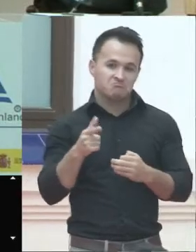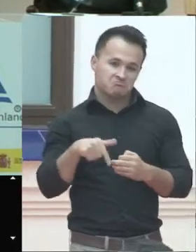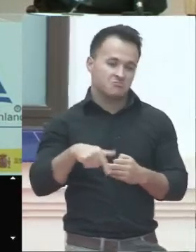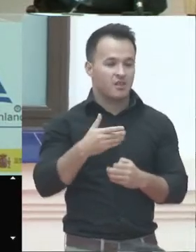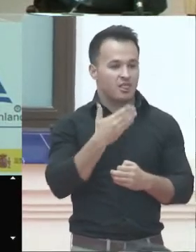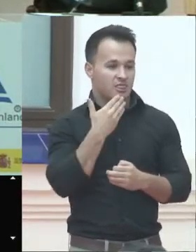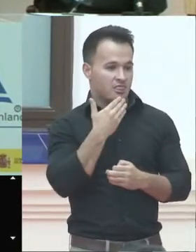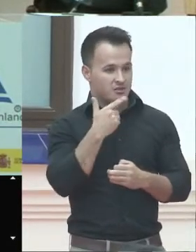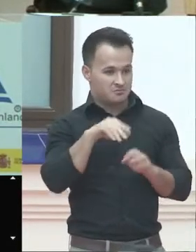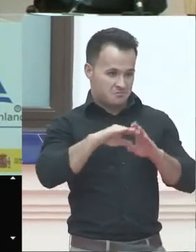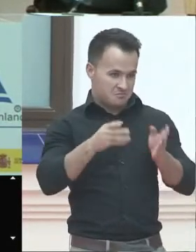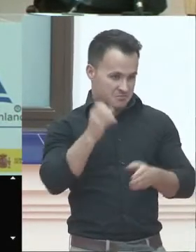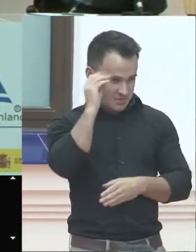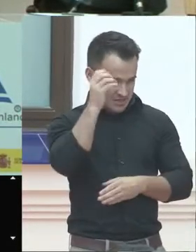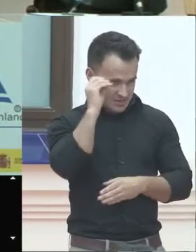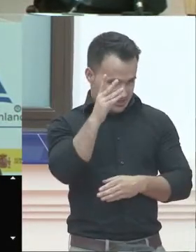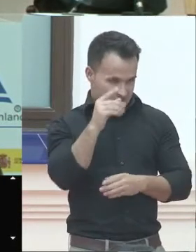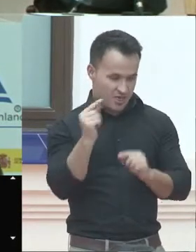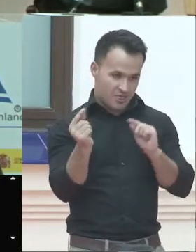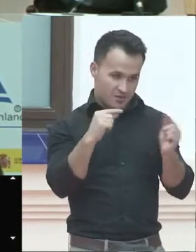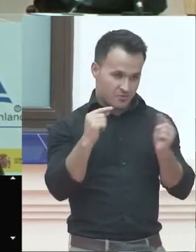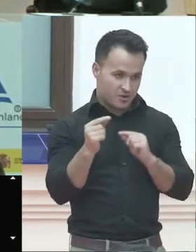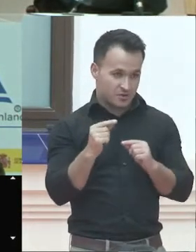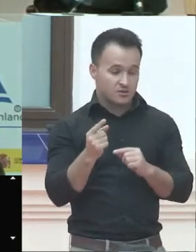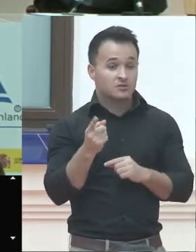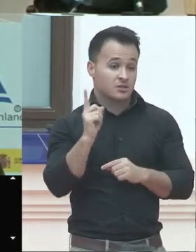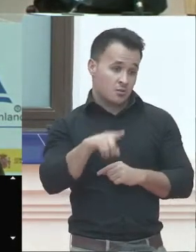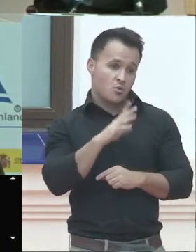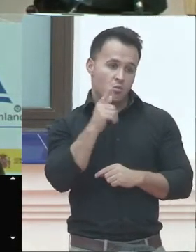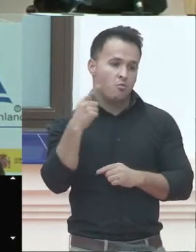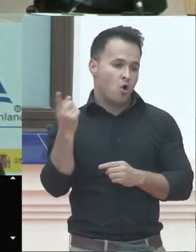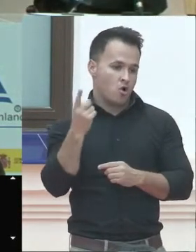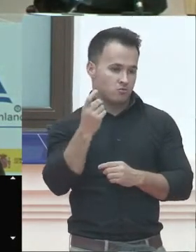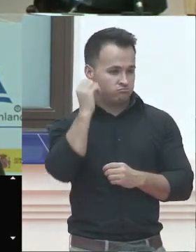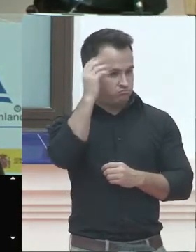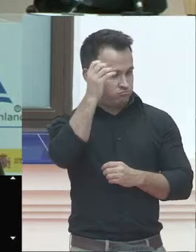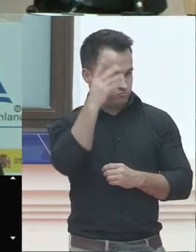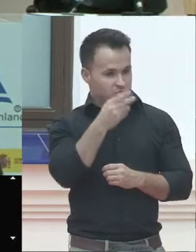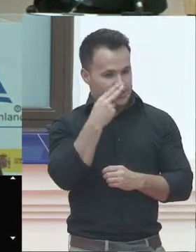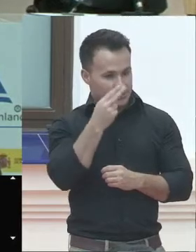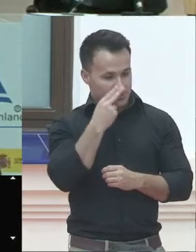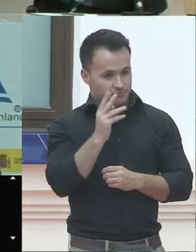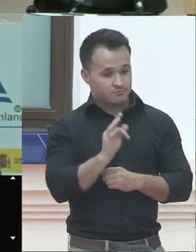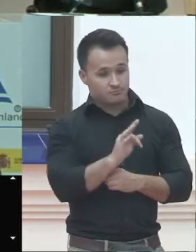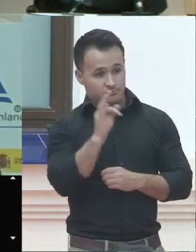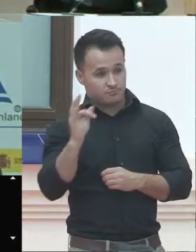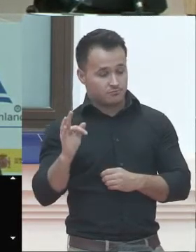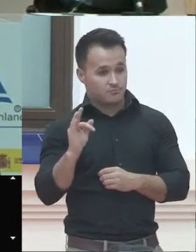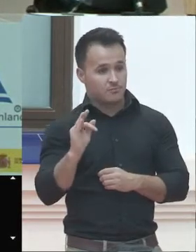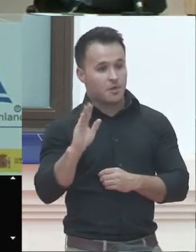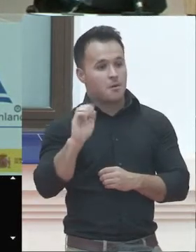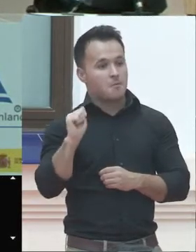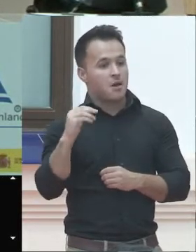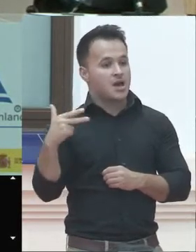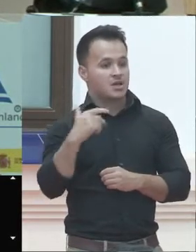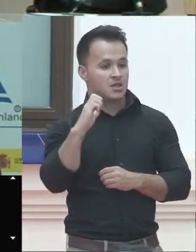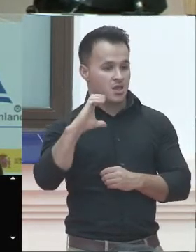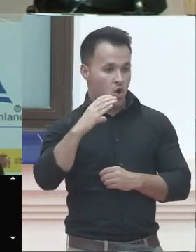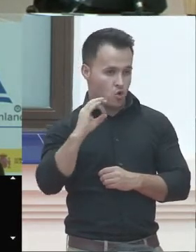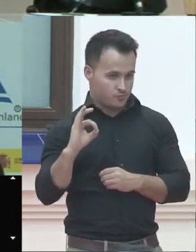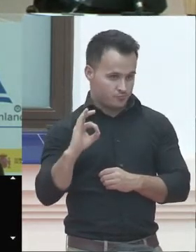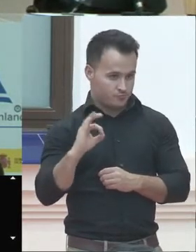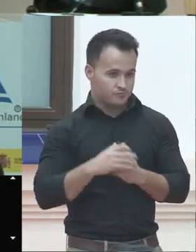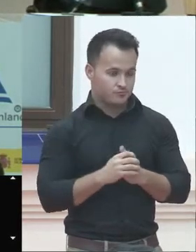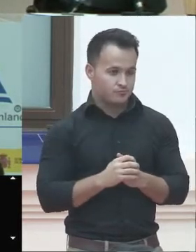amenizar muchísimo esta mesa de debate y sobre todo con sus aportaciones. A mi izquierda tengo a Raúl González Pacheco,